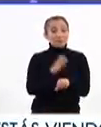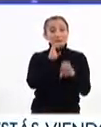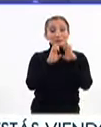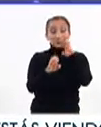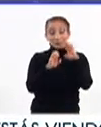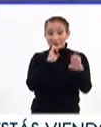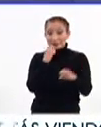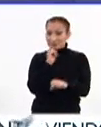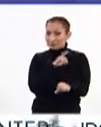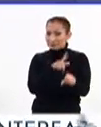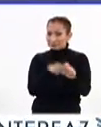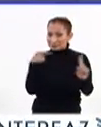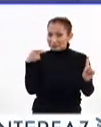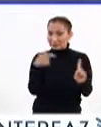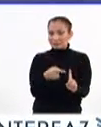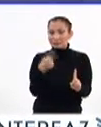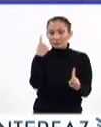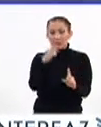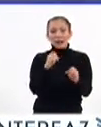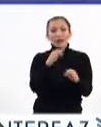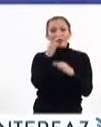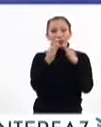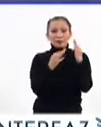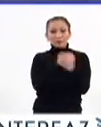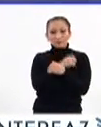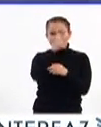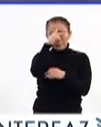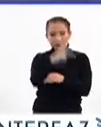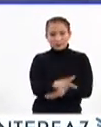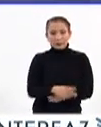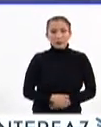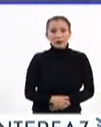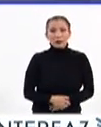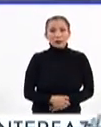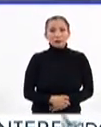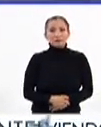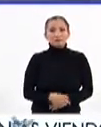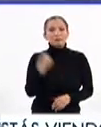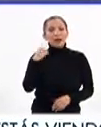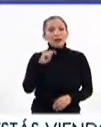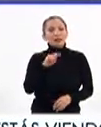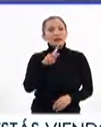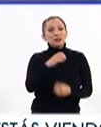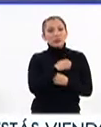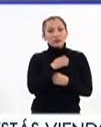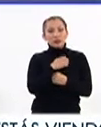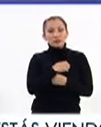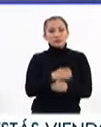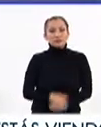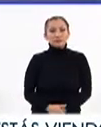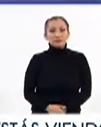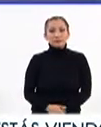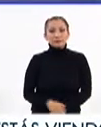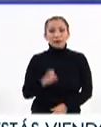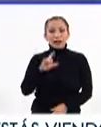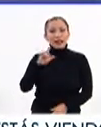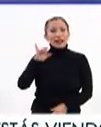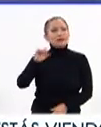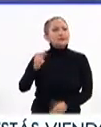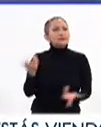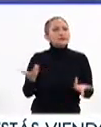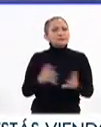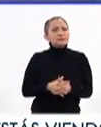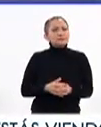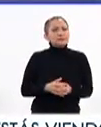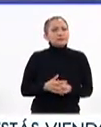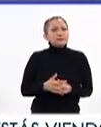entrevista exclusiva para la Agencia Informativa de Educación de México, para Televisión Educativa, por supuesto, Elis. Y bueno,